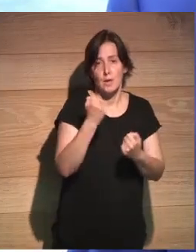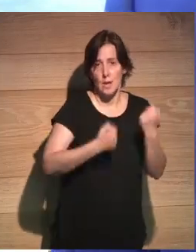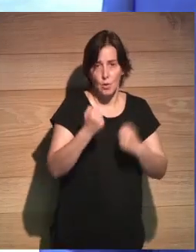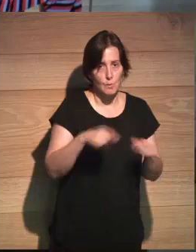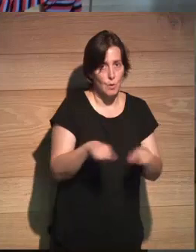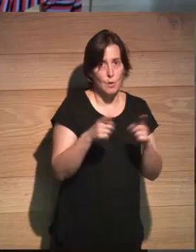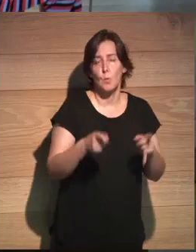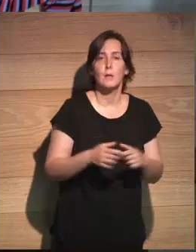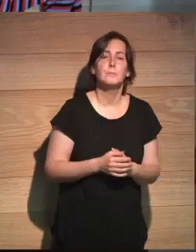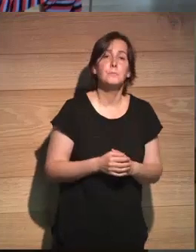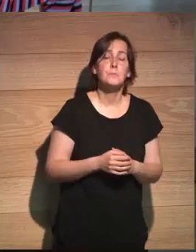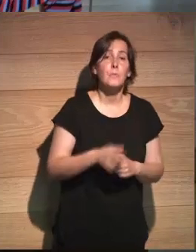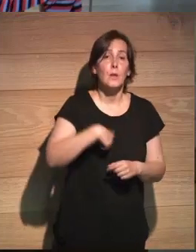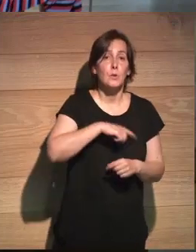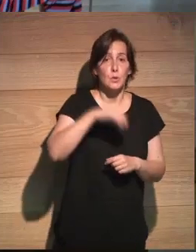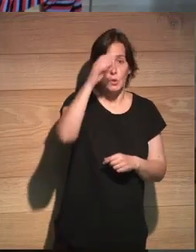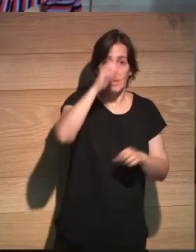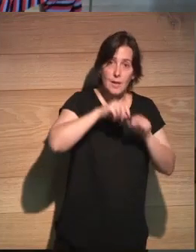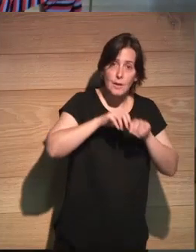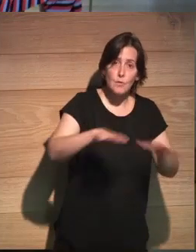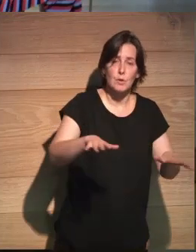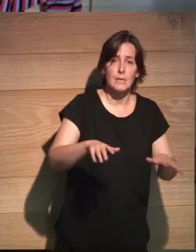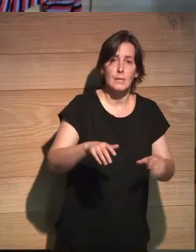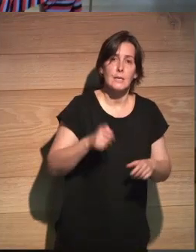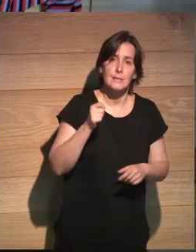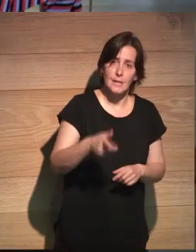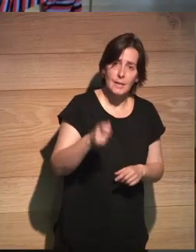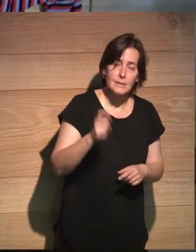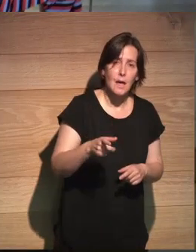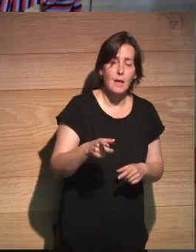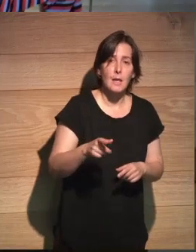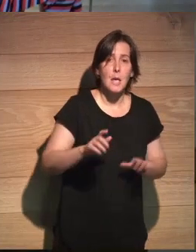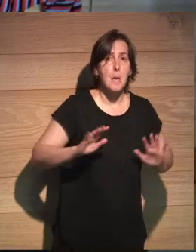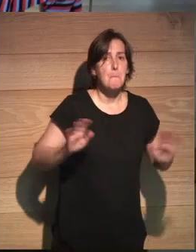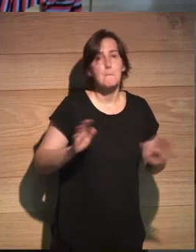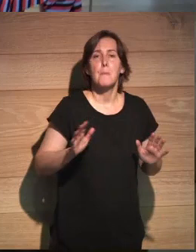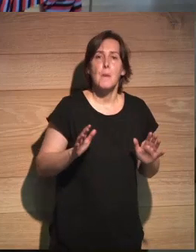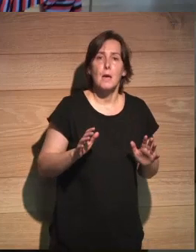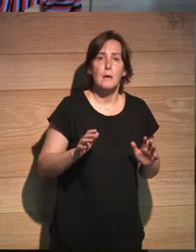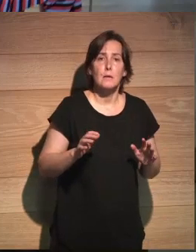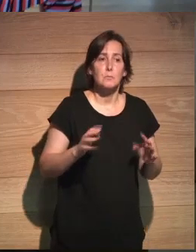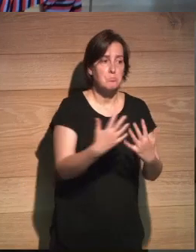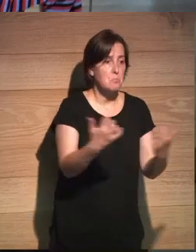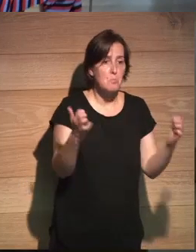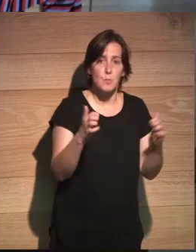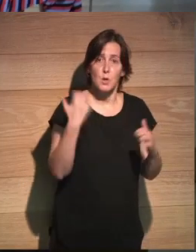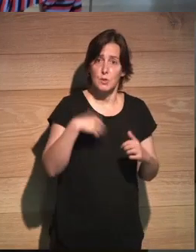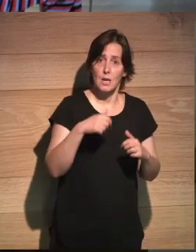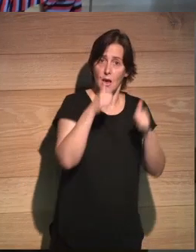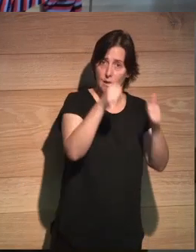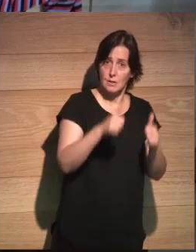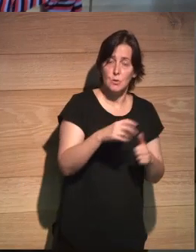nos dedicamos a difundir la ciencia en la sociedad estamos más convencidos de ello, de que no nos podemos quedar solamente con ese público que ya tiene una